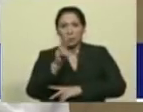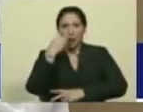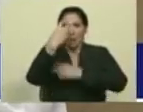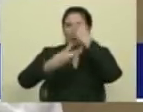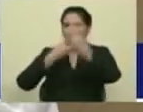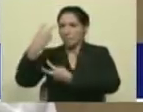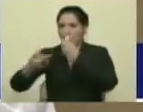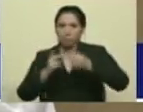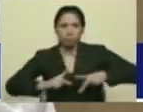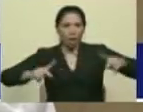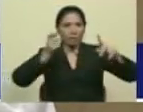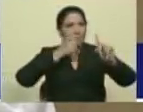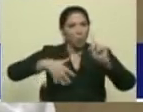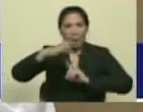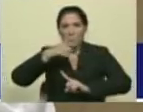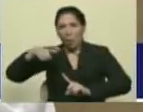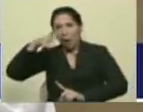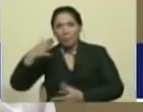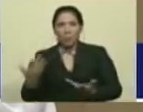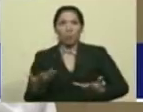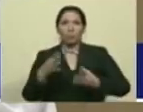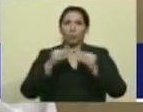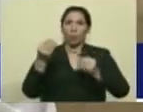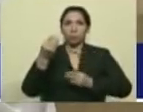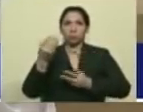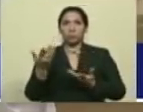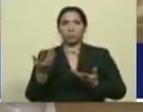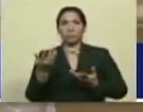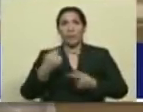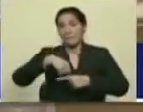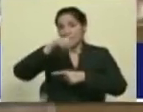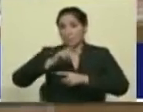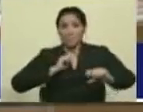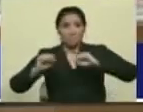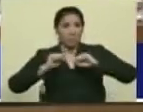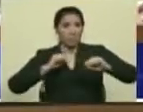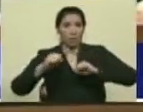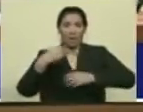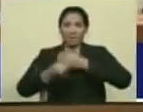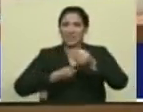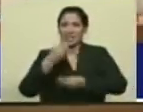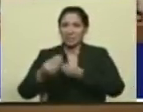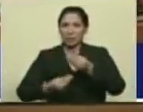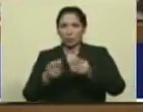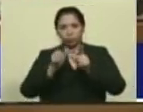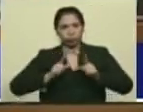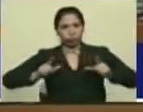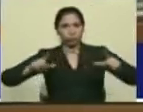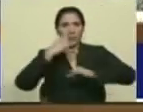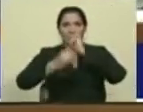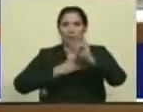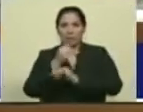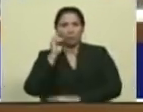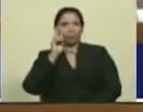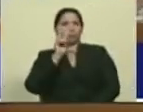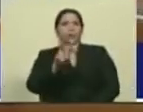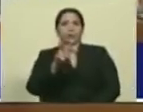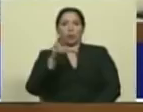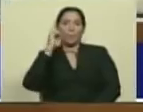plaza, una de las primeras acciones que hizo en el campo internacional, teniendo una visión